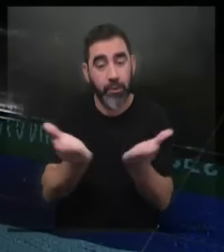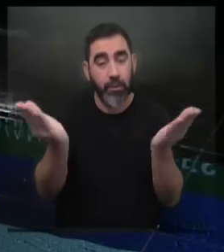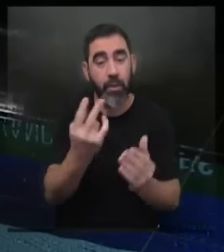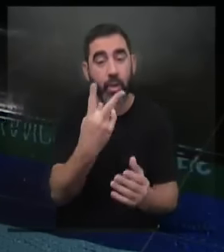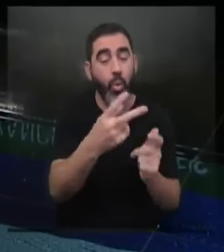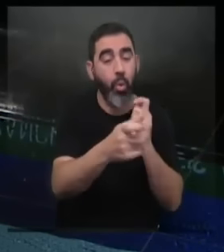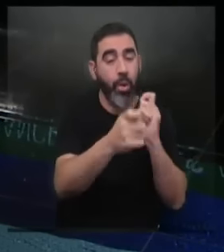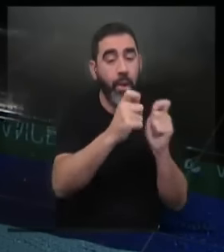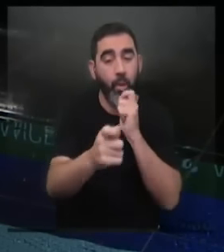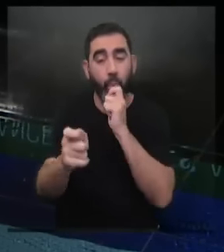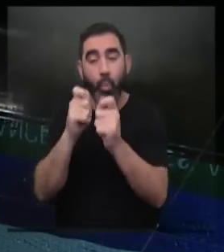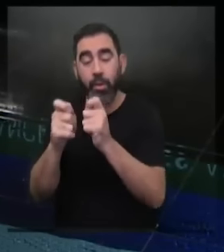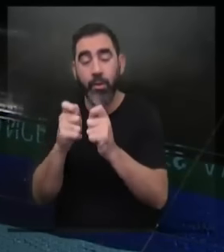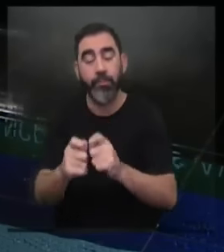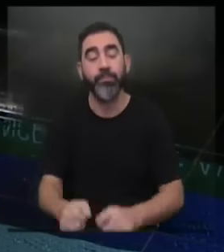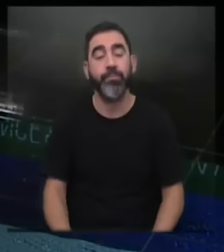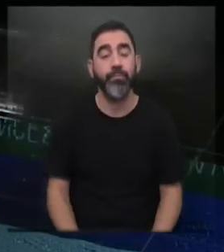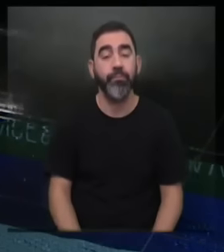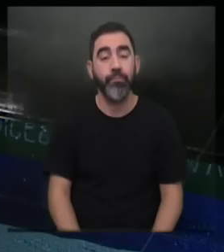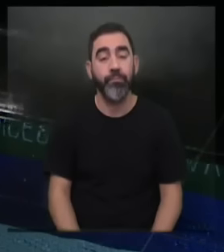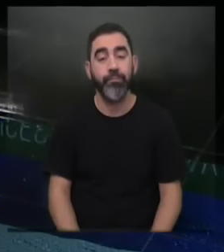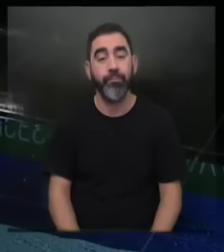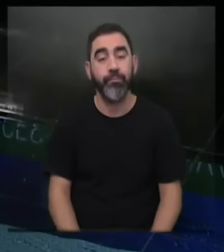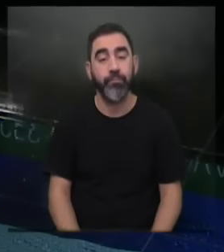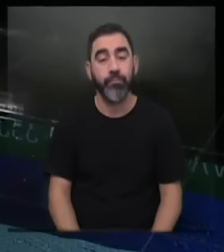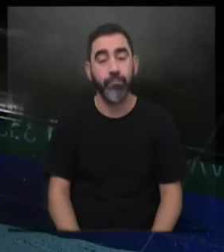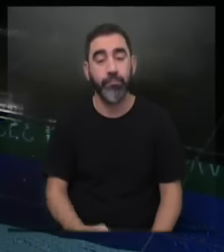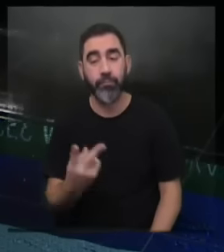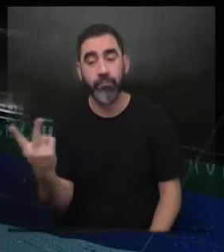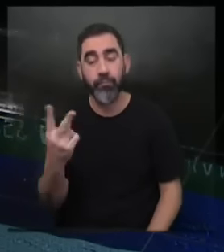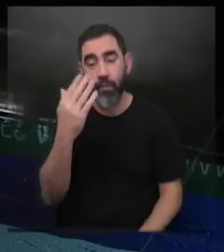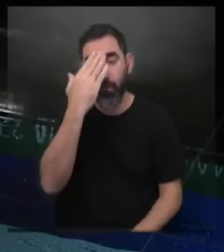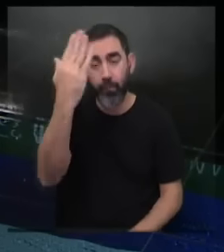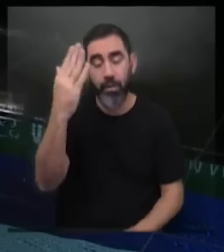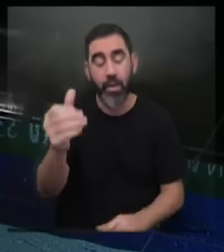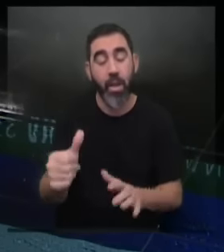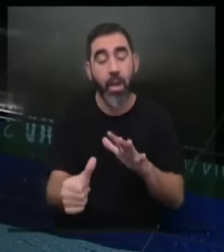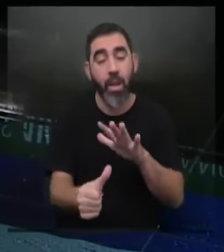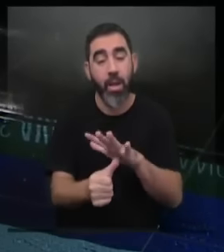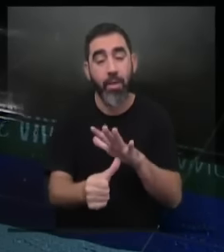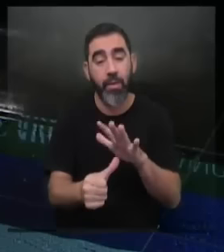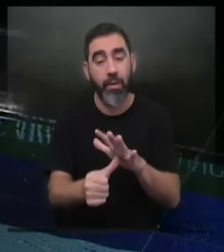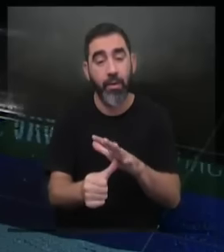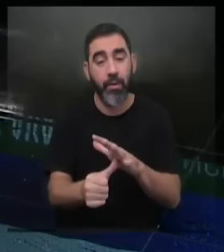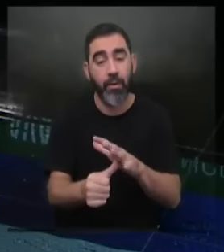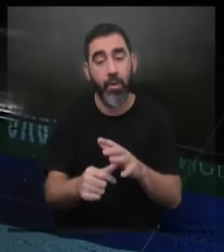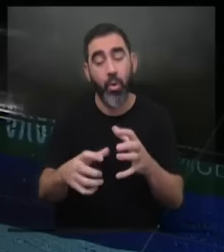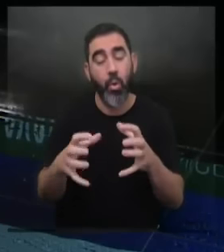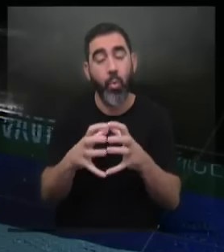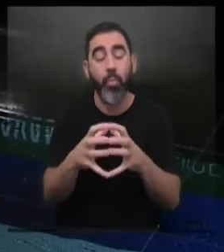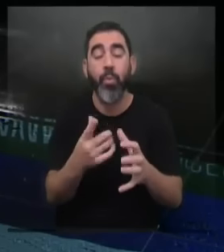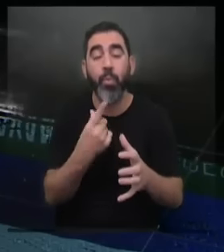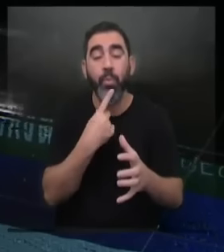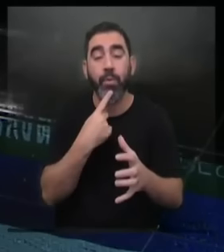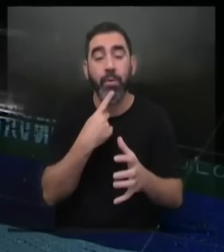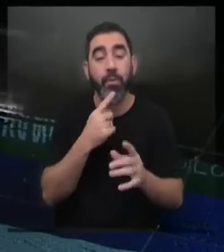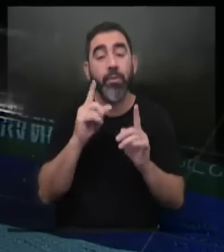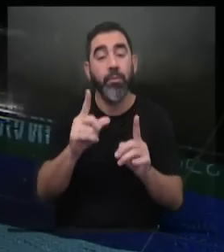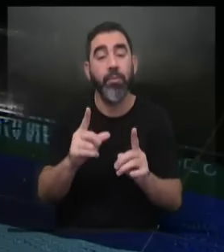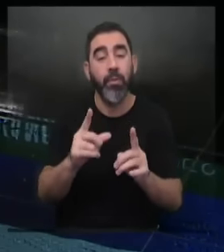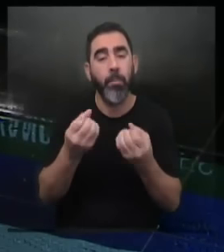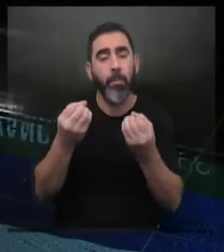encuestadoras cifra y opción que bueno ambas mantienen al frente amplio por encima de los otros partidos y marcan una